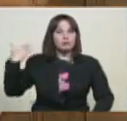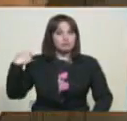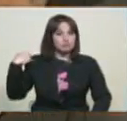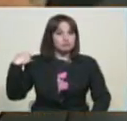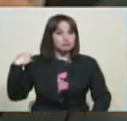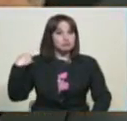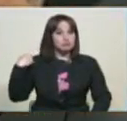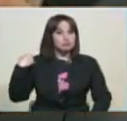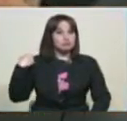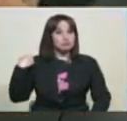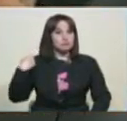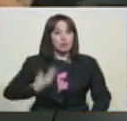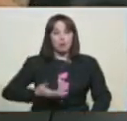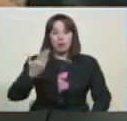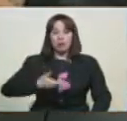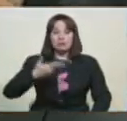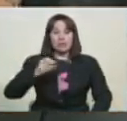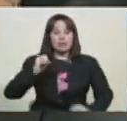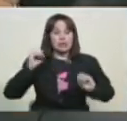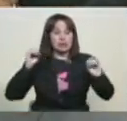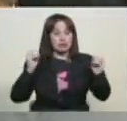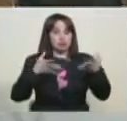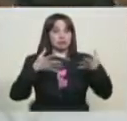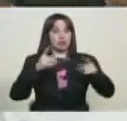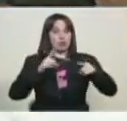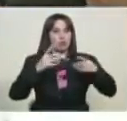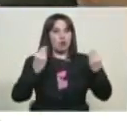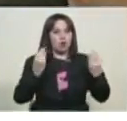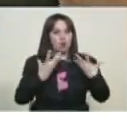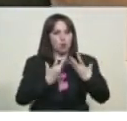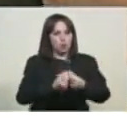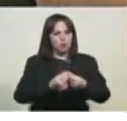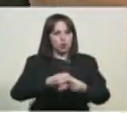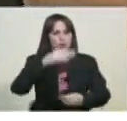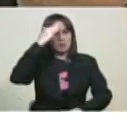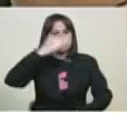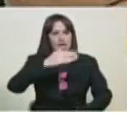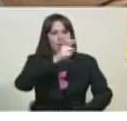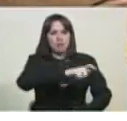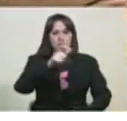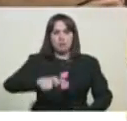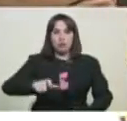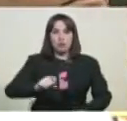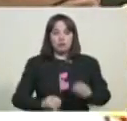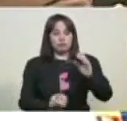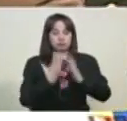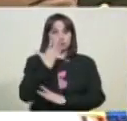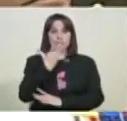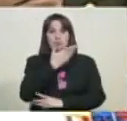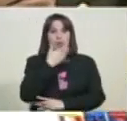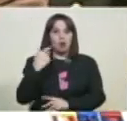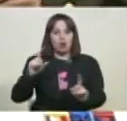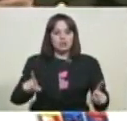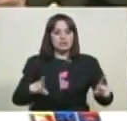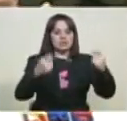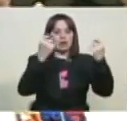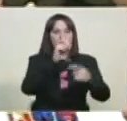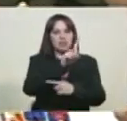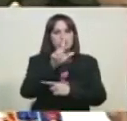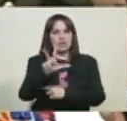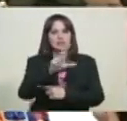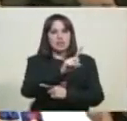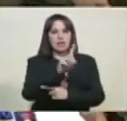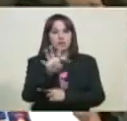un acto histórico, milagroso, cívico-militar, la insurrección del 13-14 de abril,